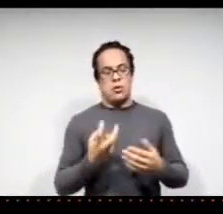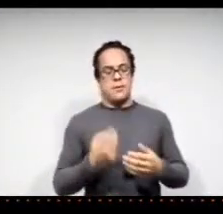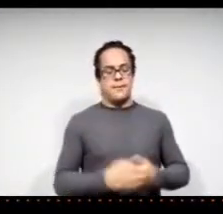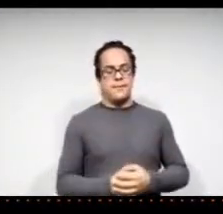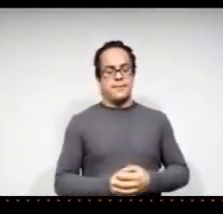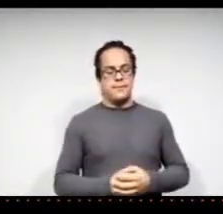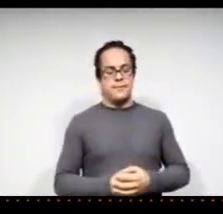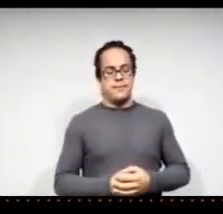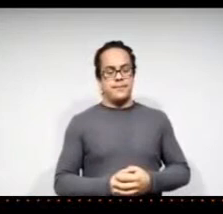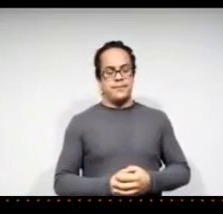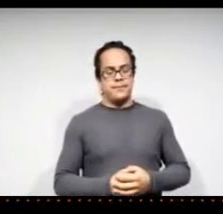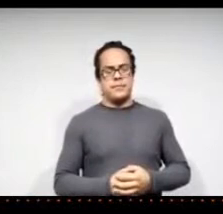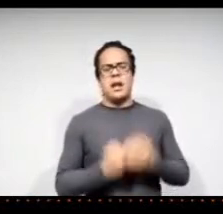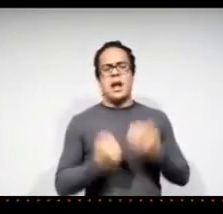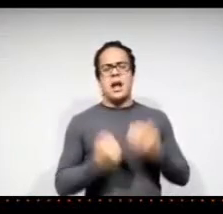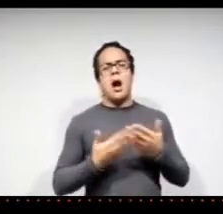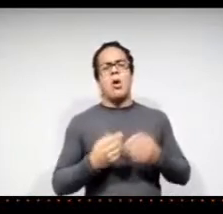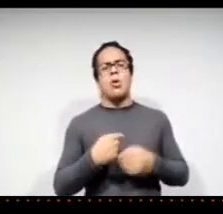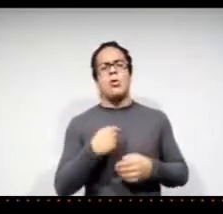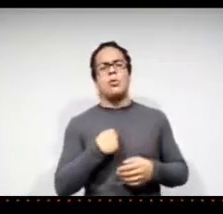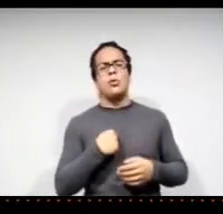¿no? Entonces